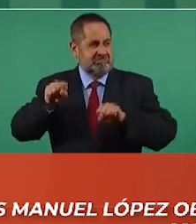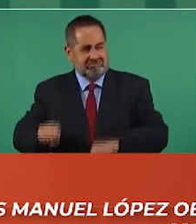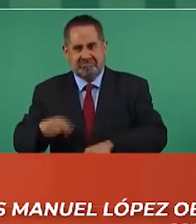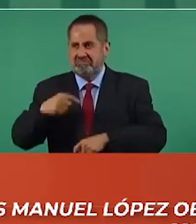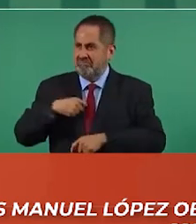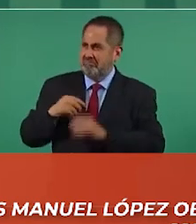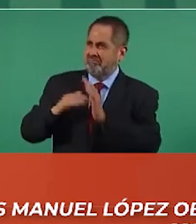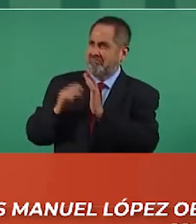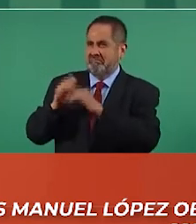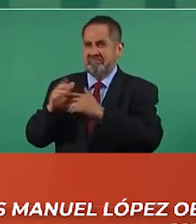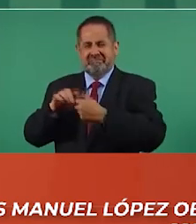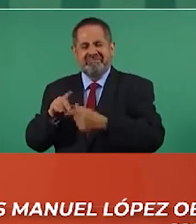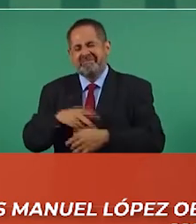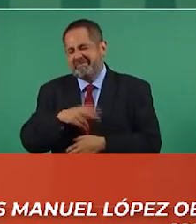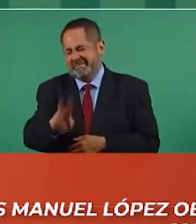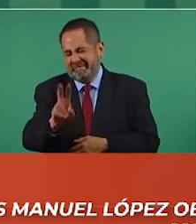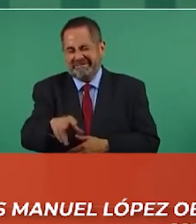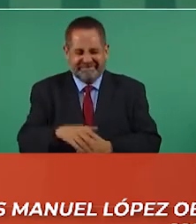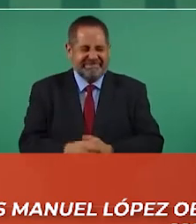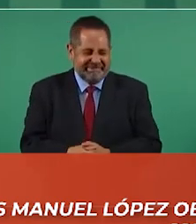mesías.